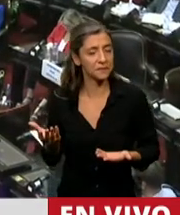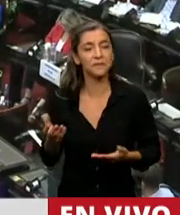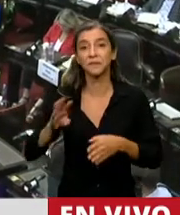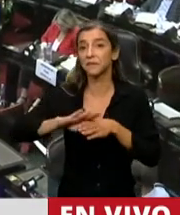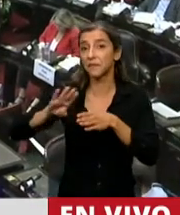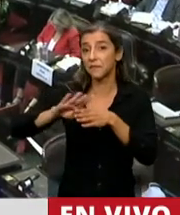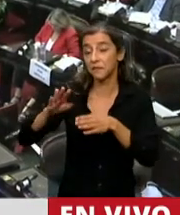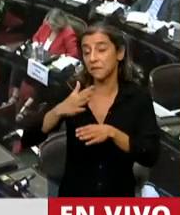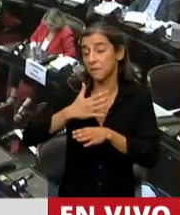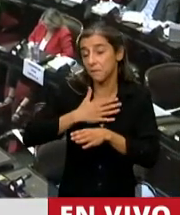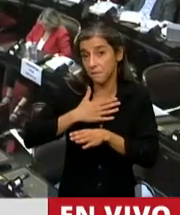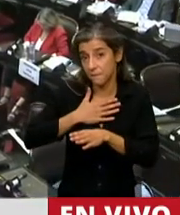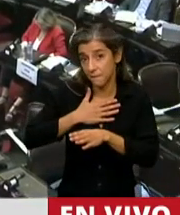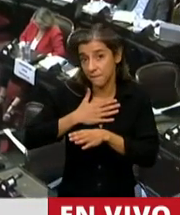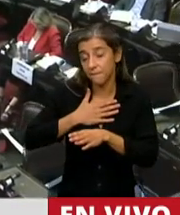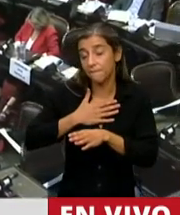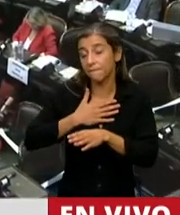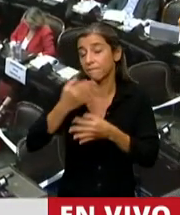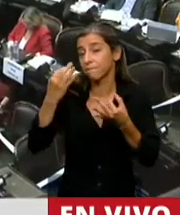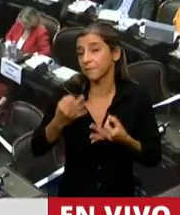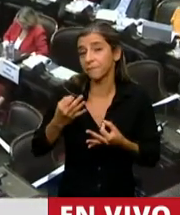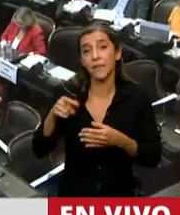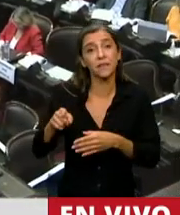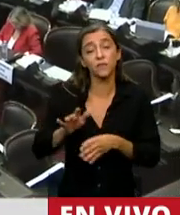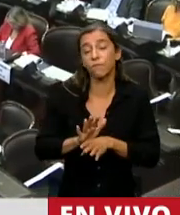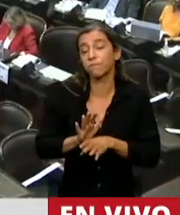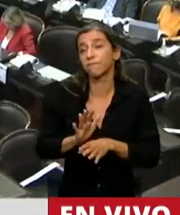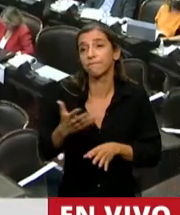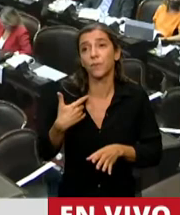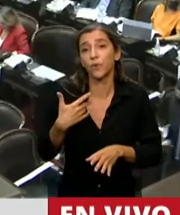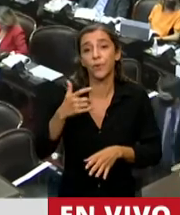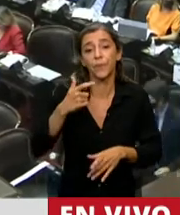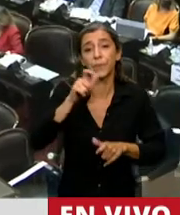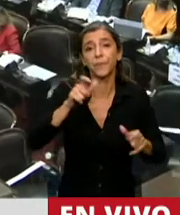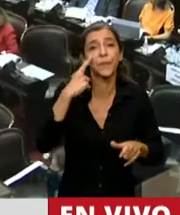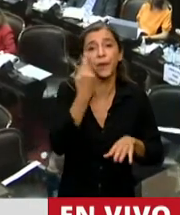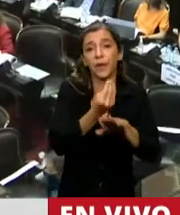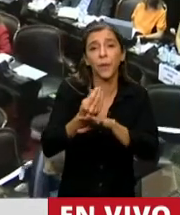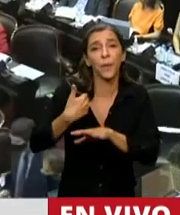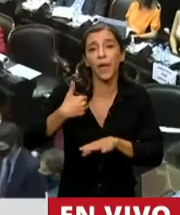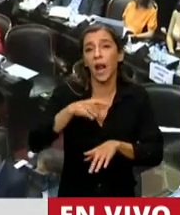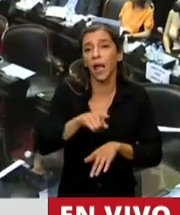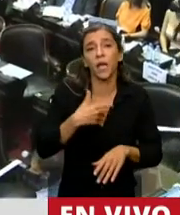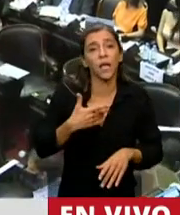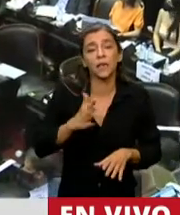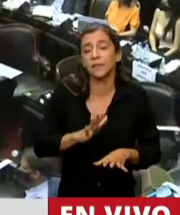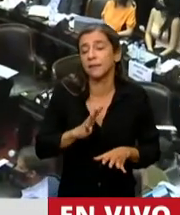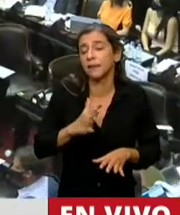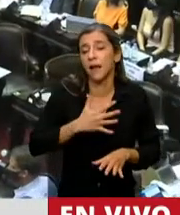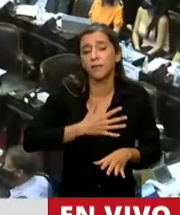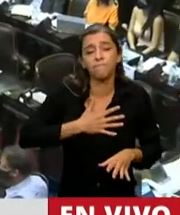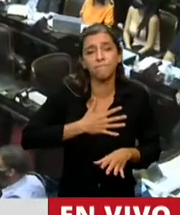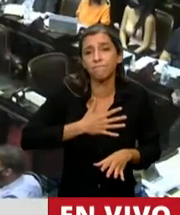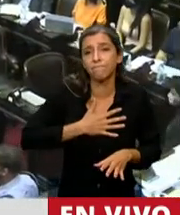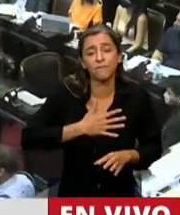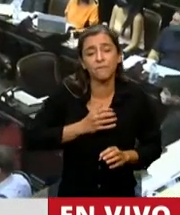para mí es el mal de todos los argentinos. Es el mal por la cual